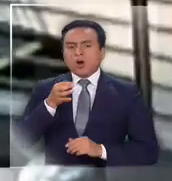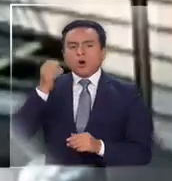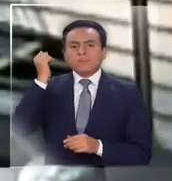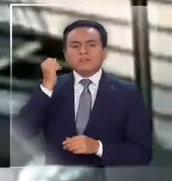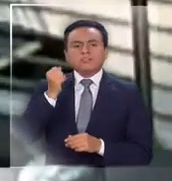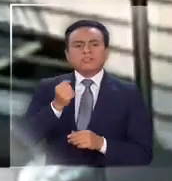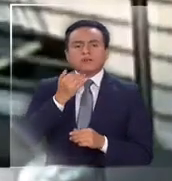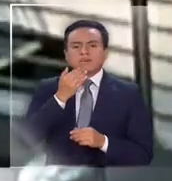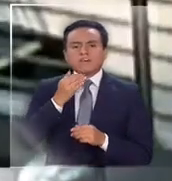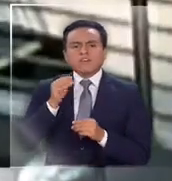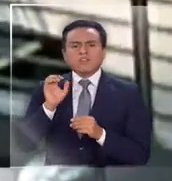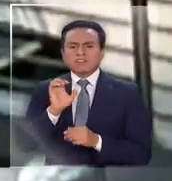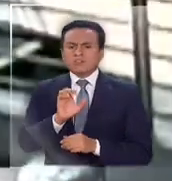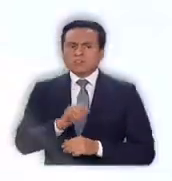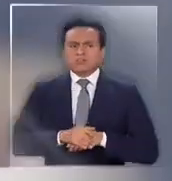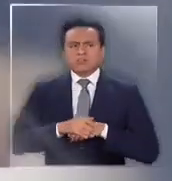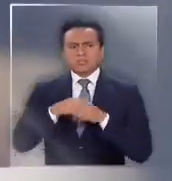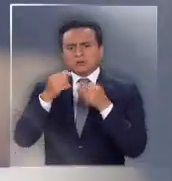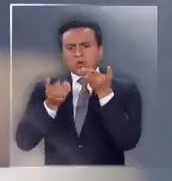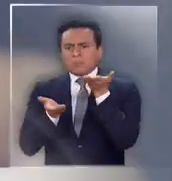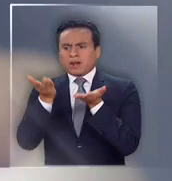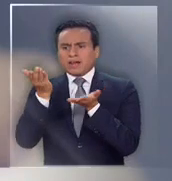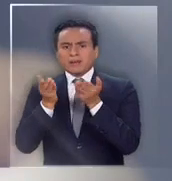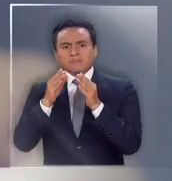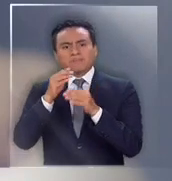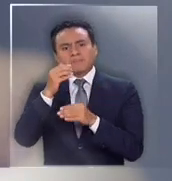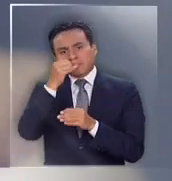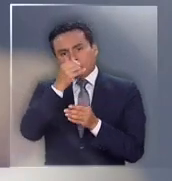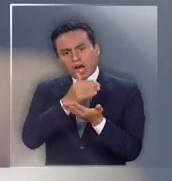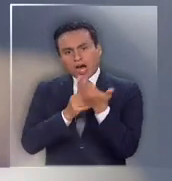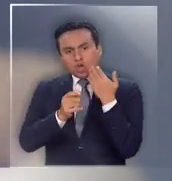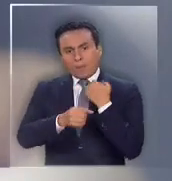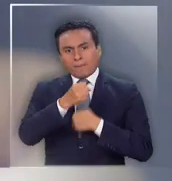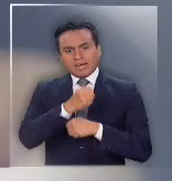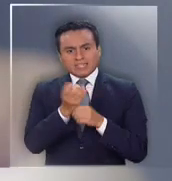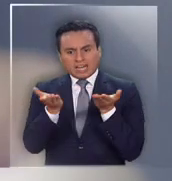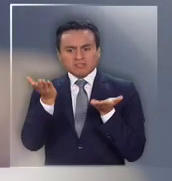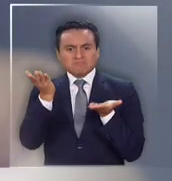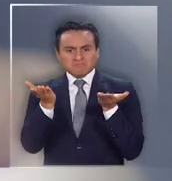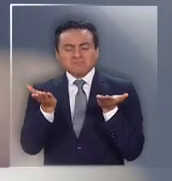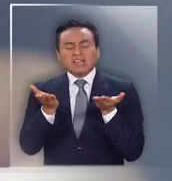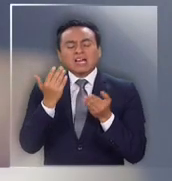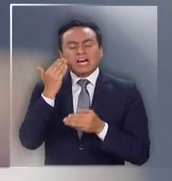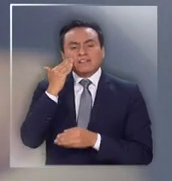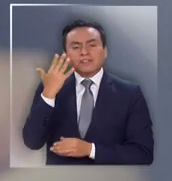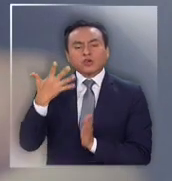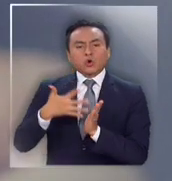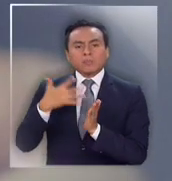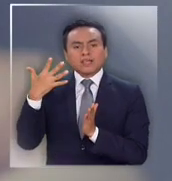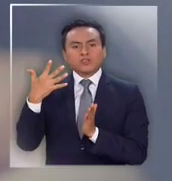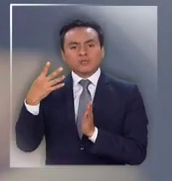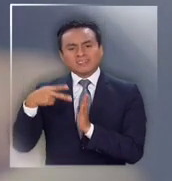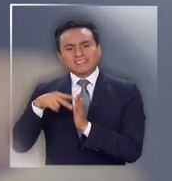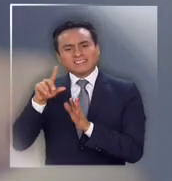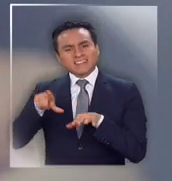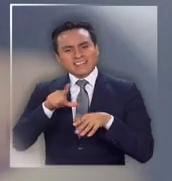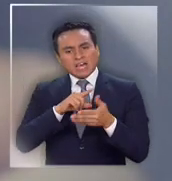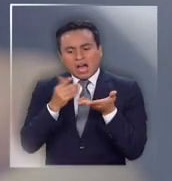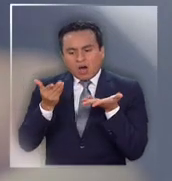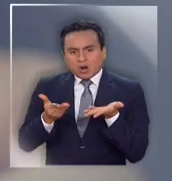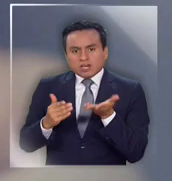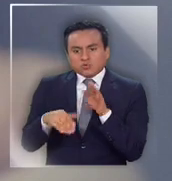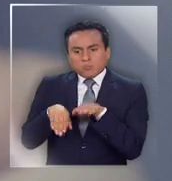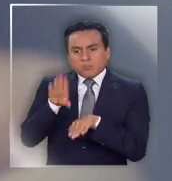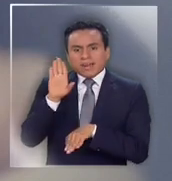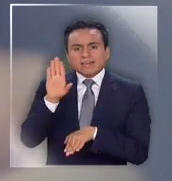y violaciones. La cifra comparada de igual periodo con el año pasado da cuenta de aquello. De los casi 5.000 del 2017, ahora ya